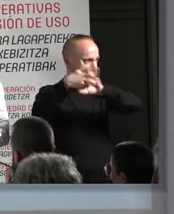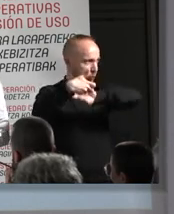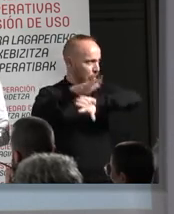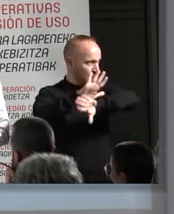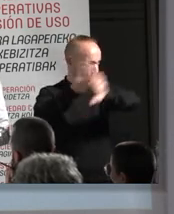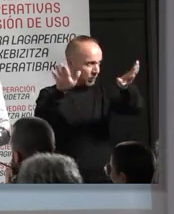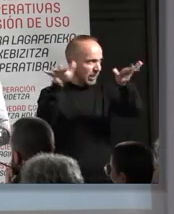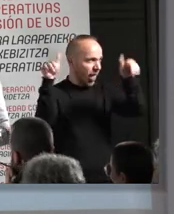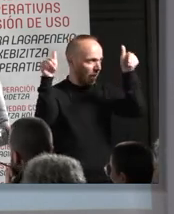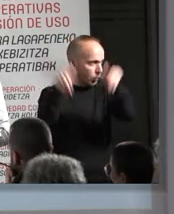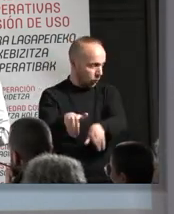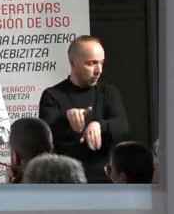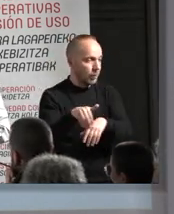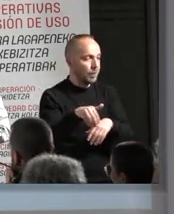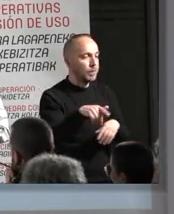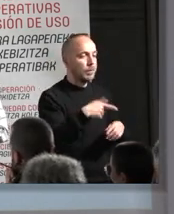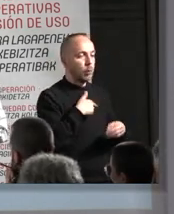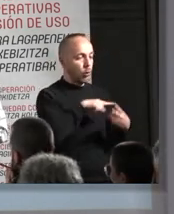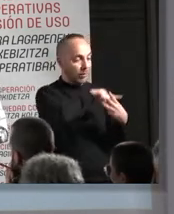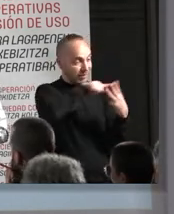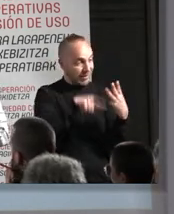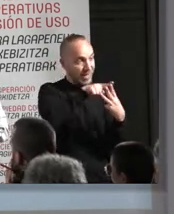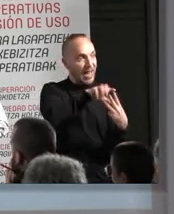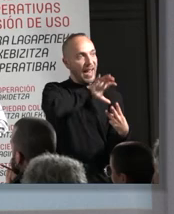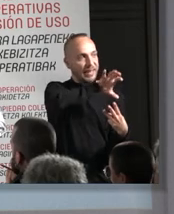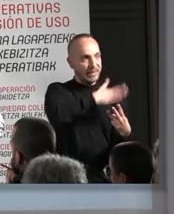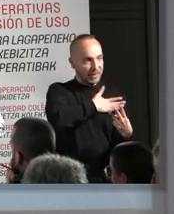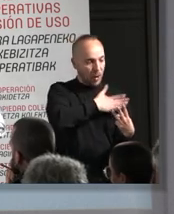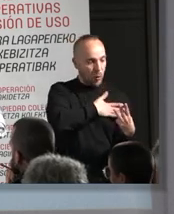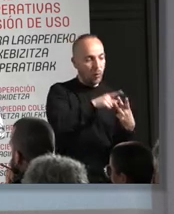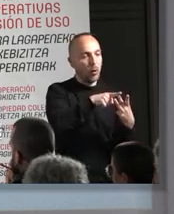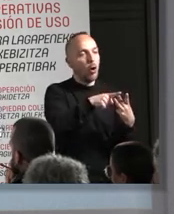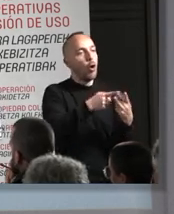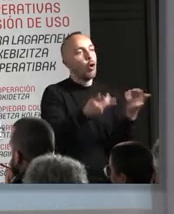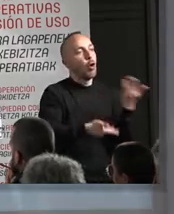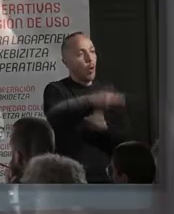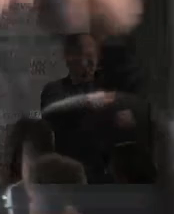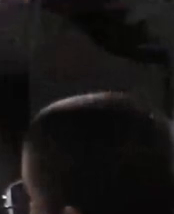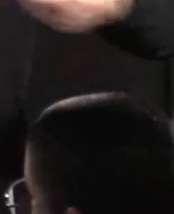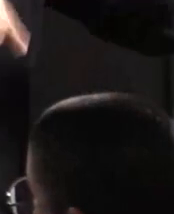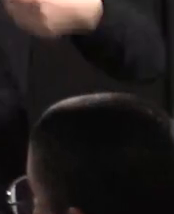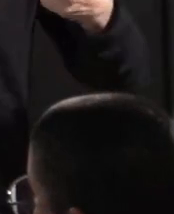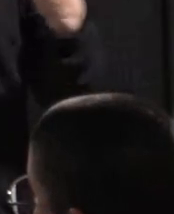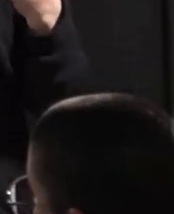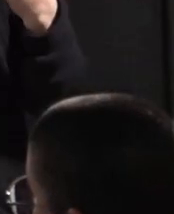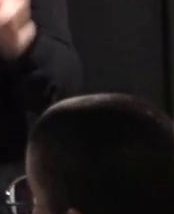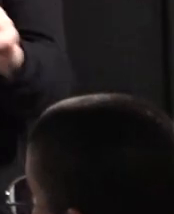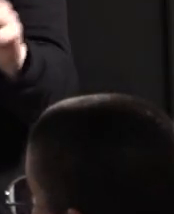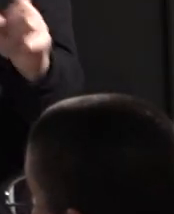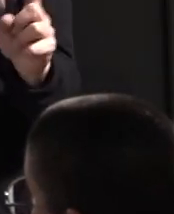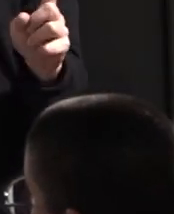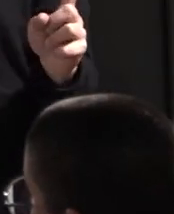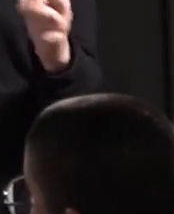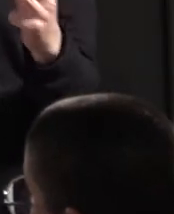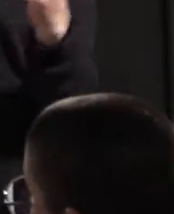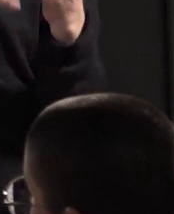estructura, Estado, cooperativa, cooperativista, usuario, esa es una estructura democrática que funciona